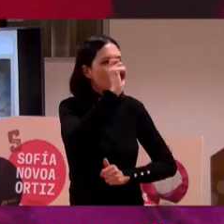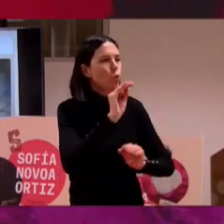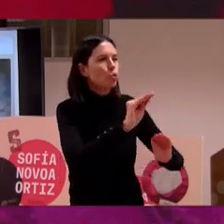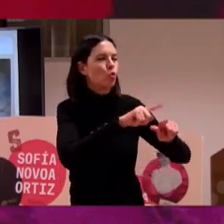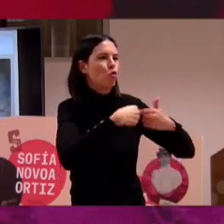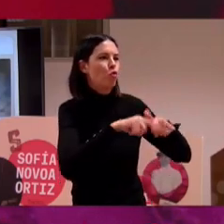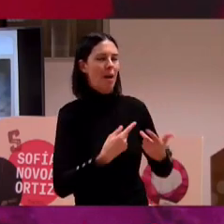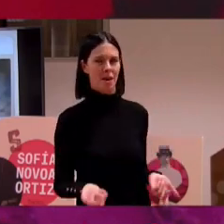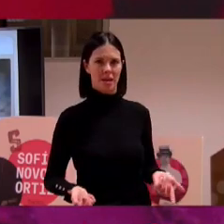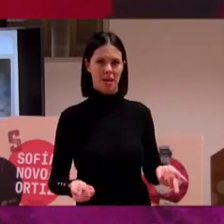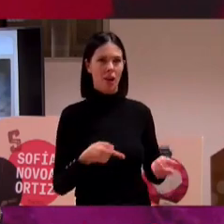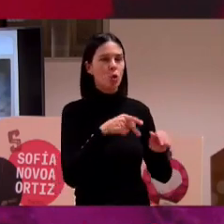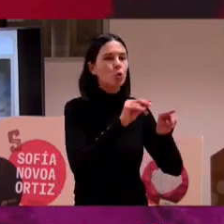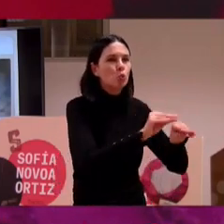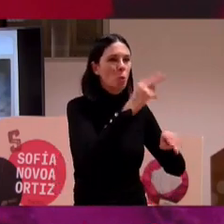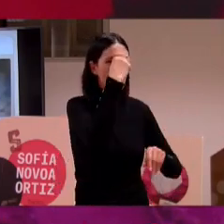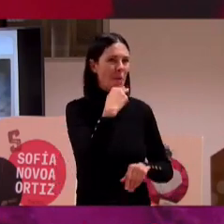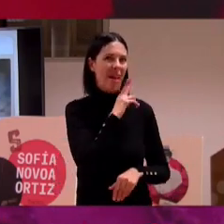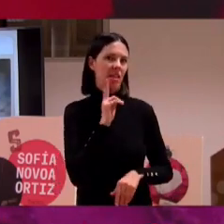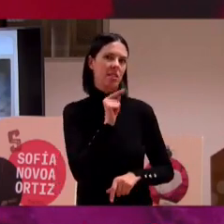de Baligai, senón aos pais de Baligai.